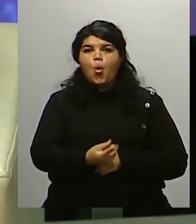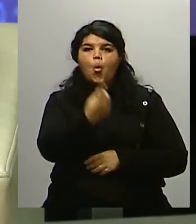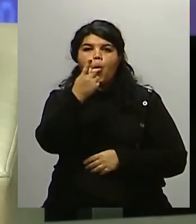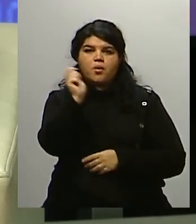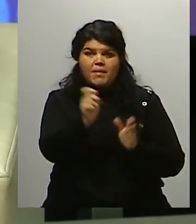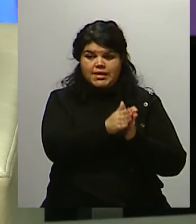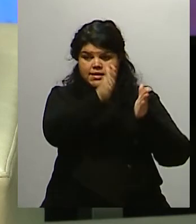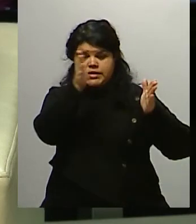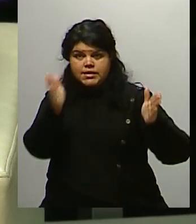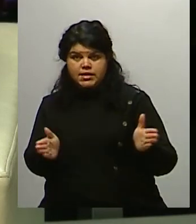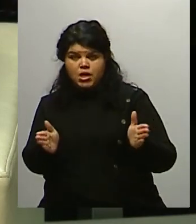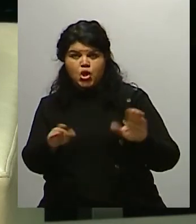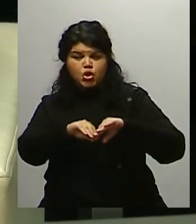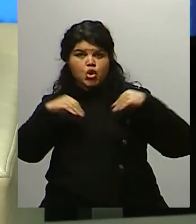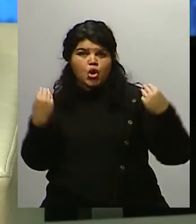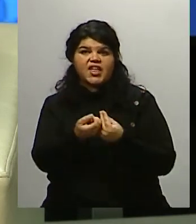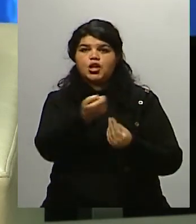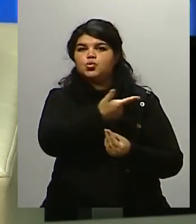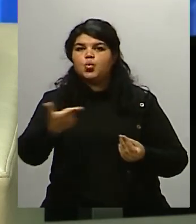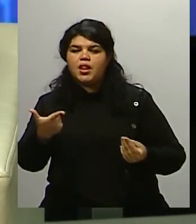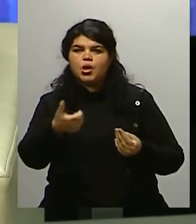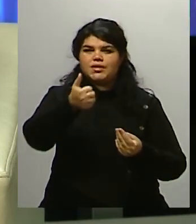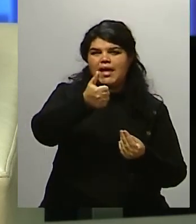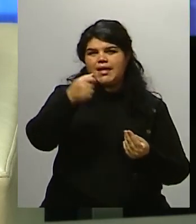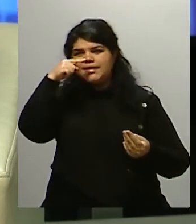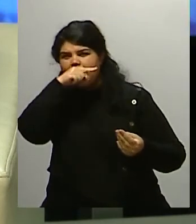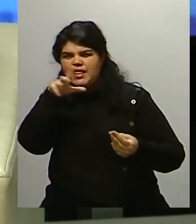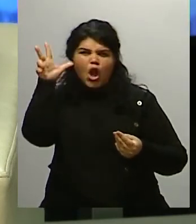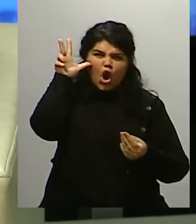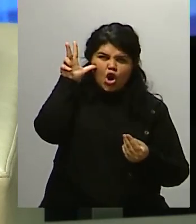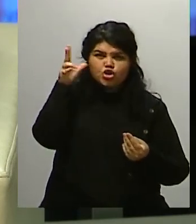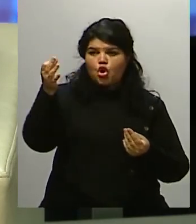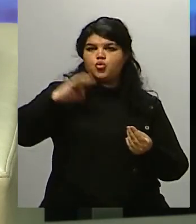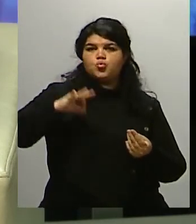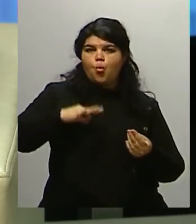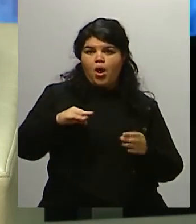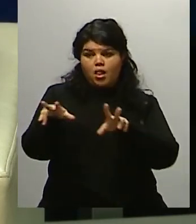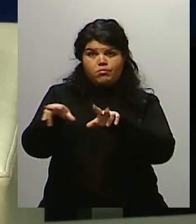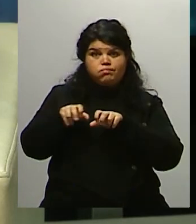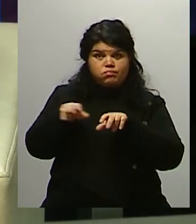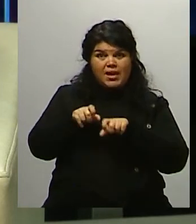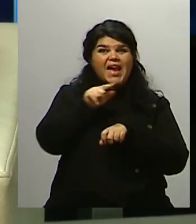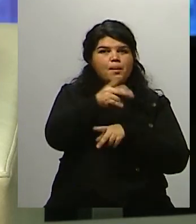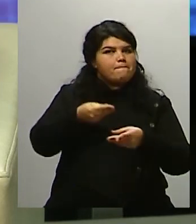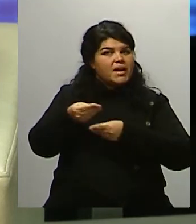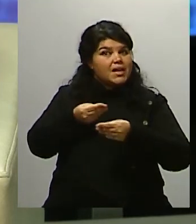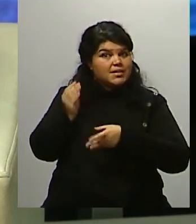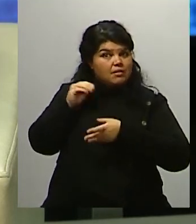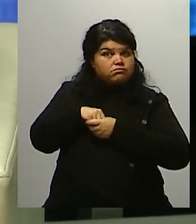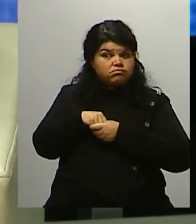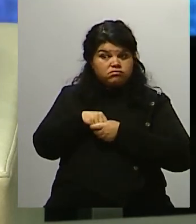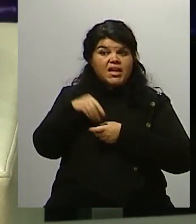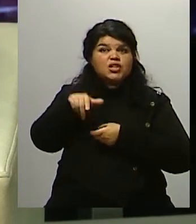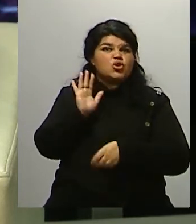u 8, dependiendo de la actividad productiva que haga, obviamente, y el trabajo que le dé. Pero esa plusvalía es algo que vos lo asumís como empresa, por